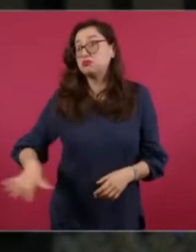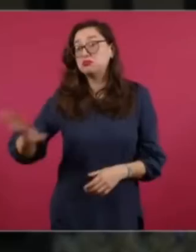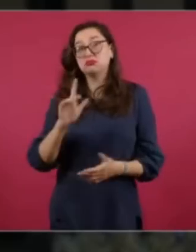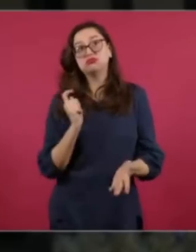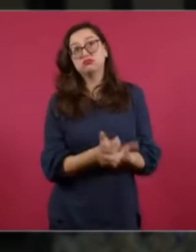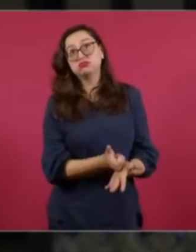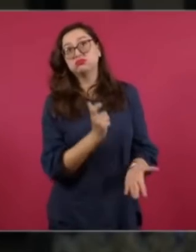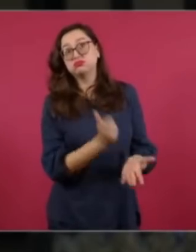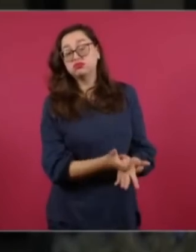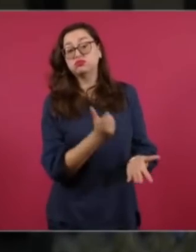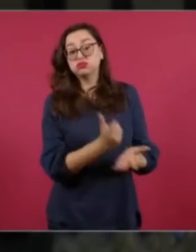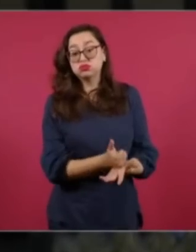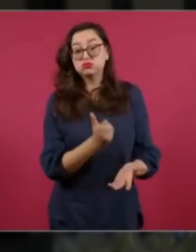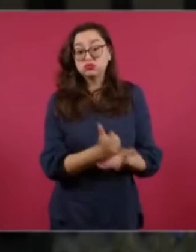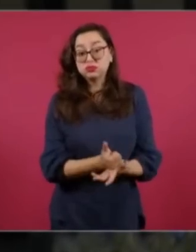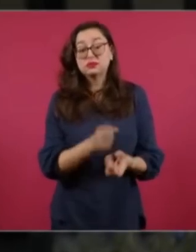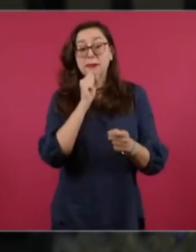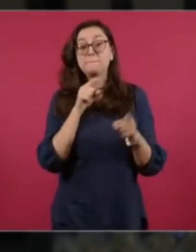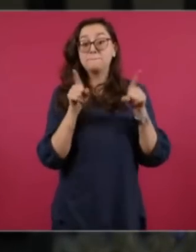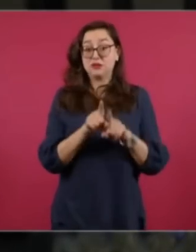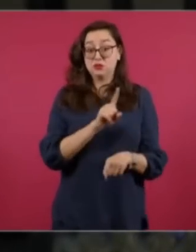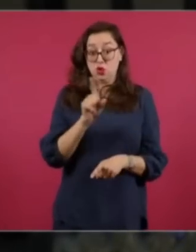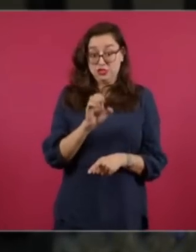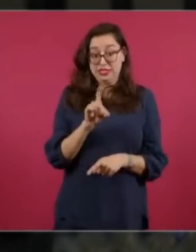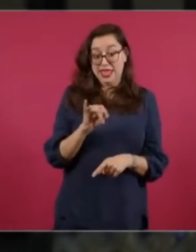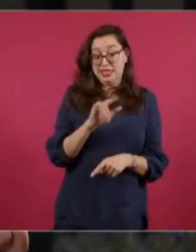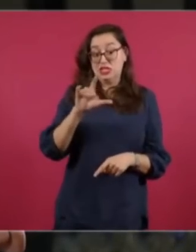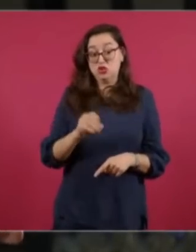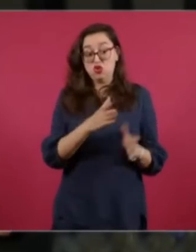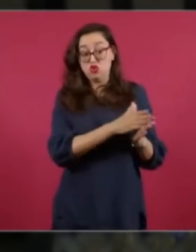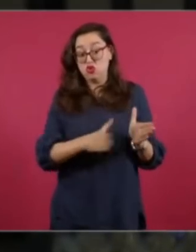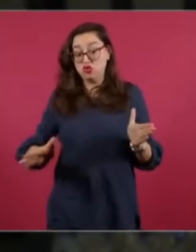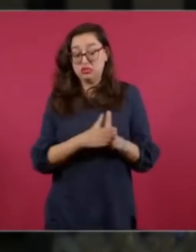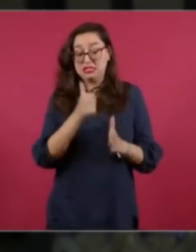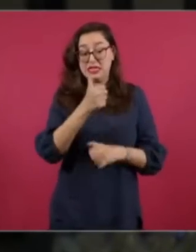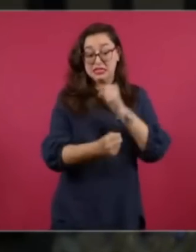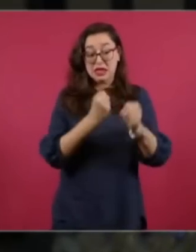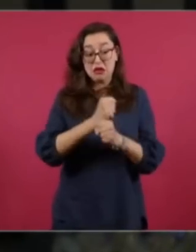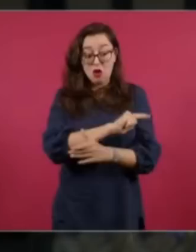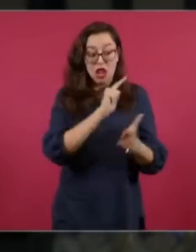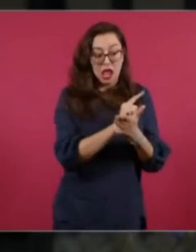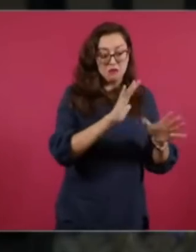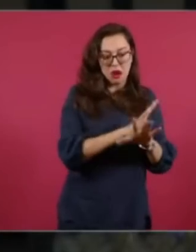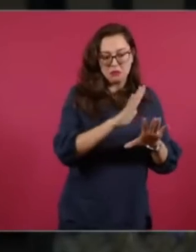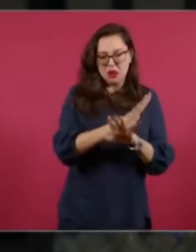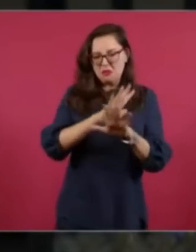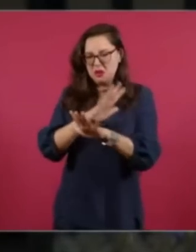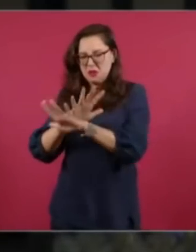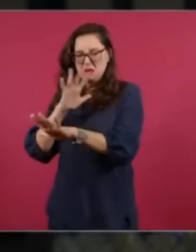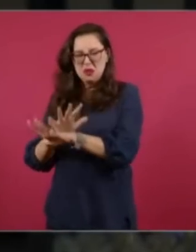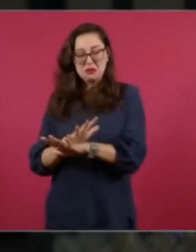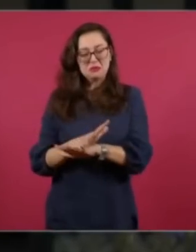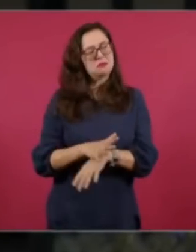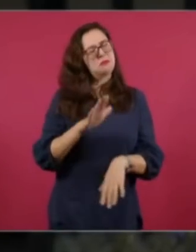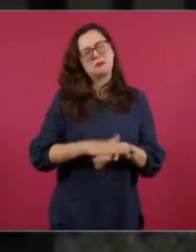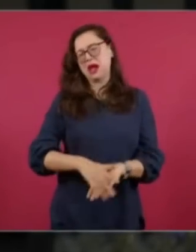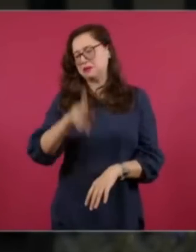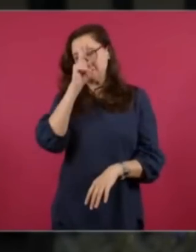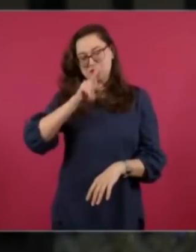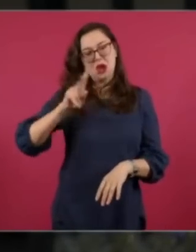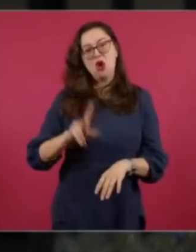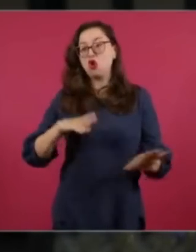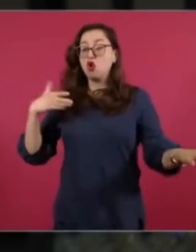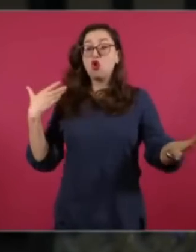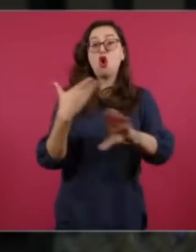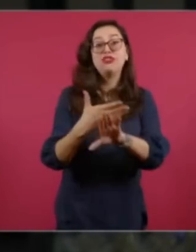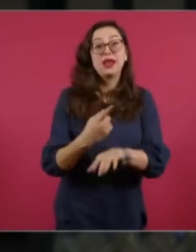Zedillo, pues todas las reformas que se hicieron en su periodo, incluyendo por supuesto esto del FOBAPROA, pero sobre todo el golpe a las